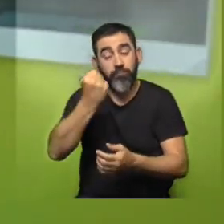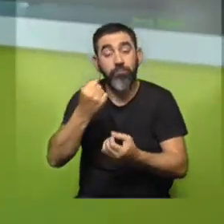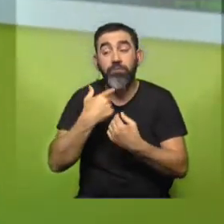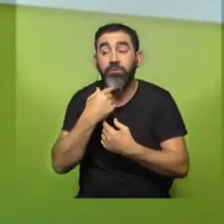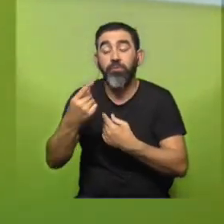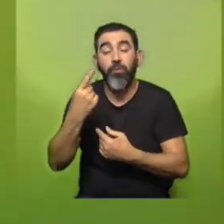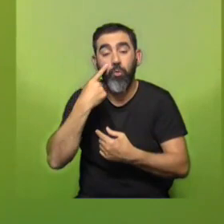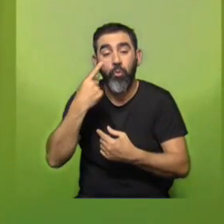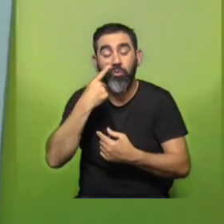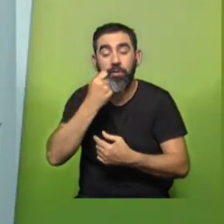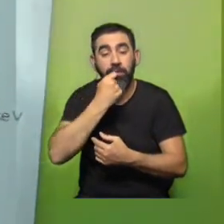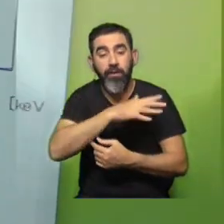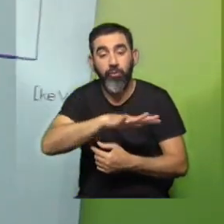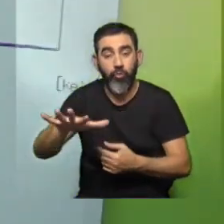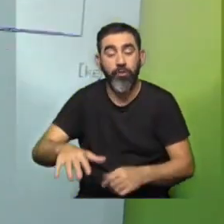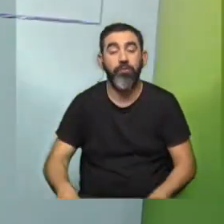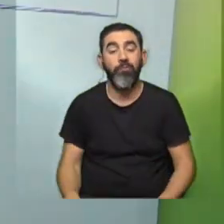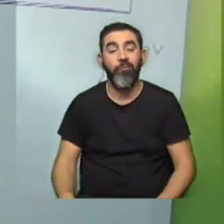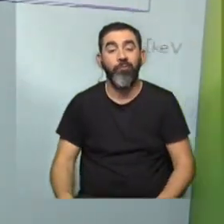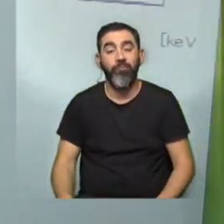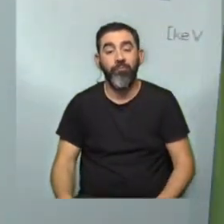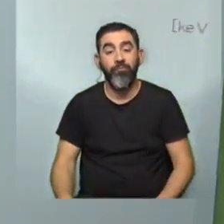a conocer sobre nuestra historia.